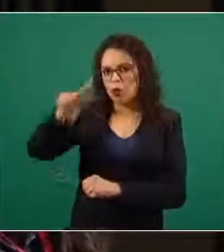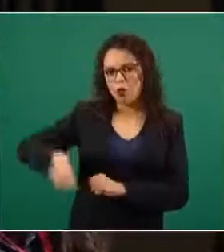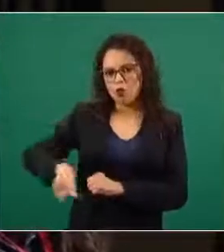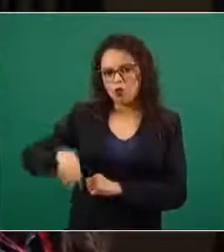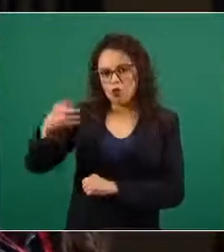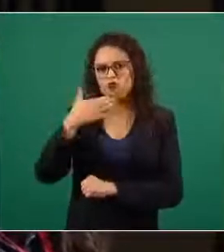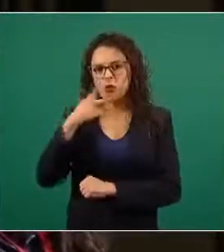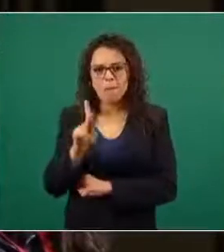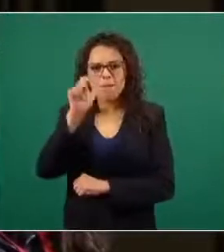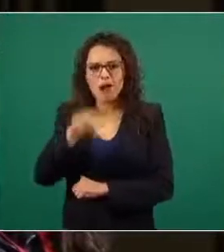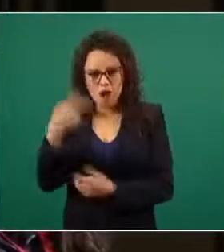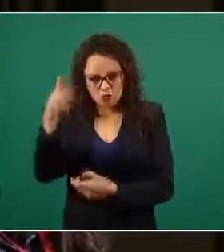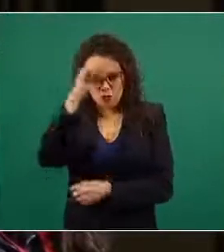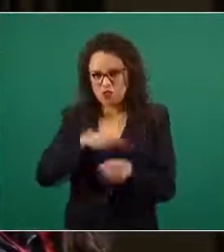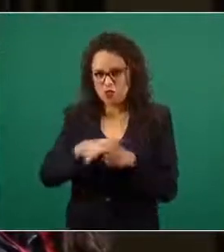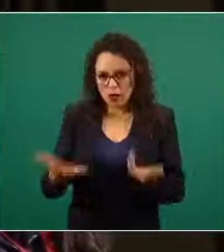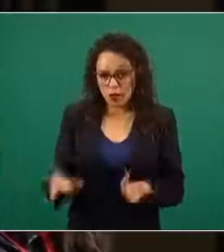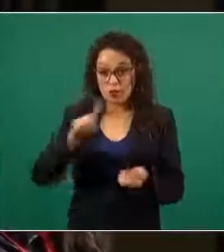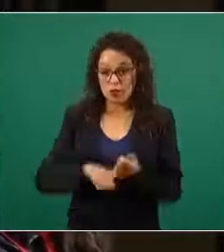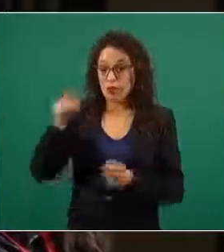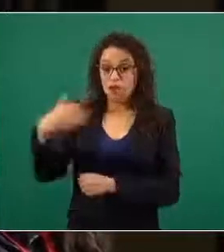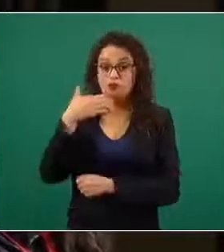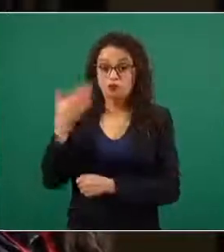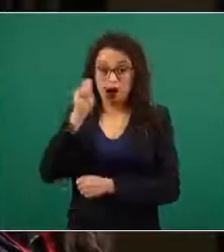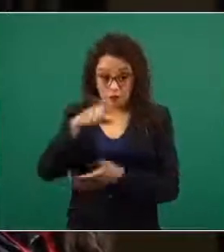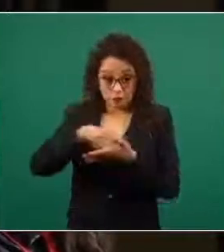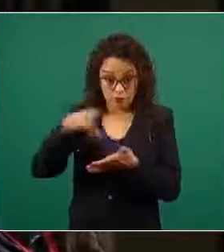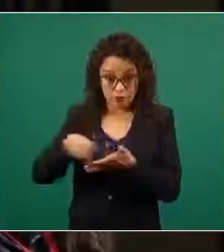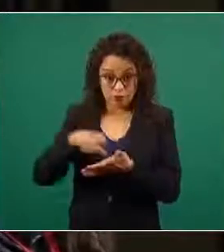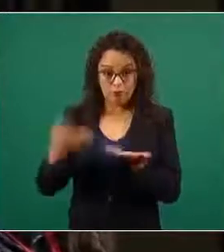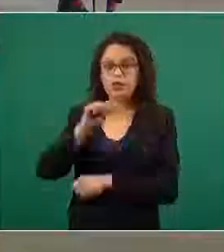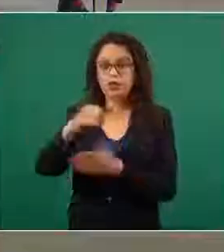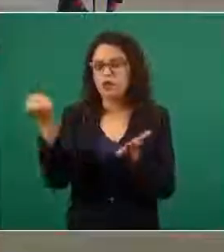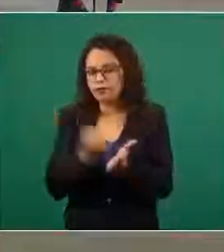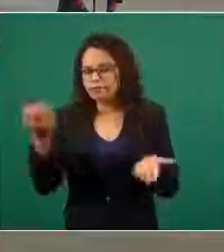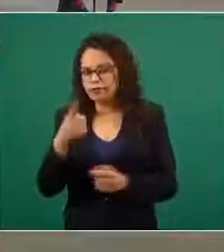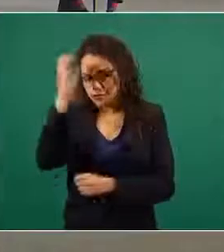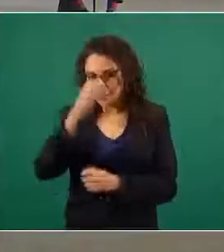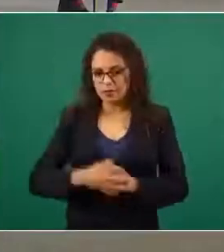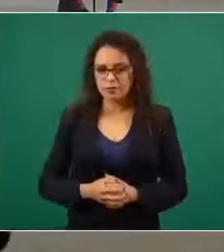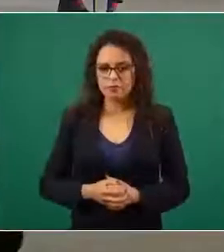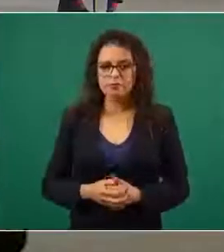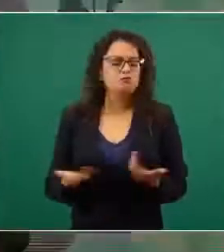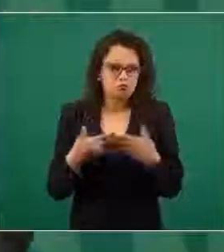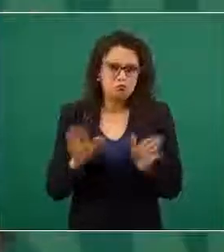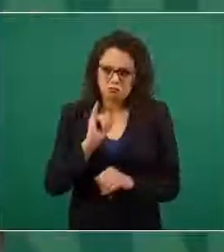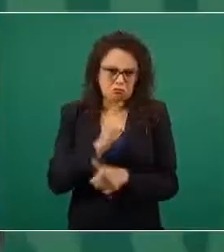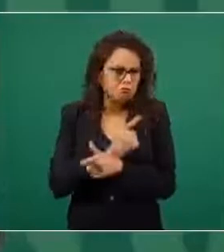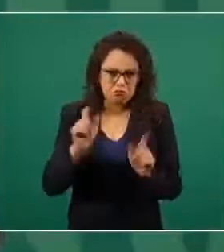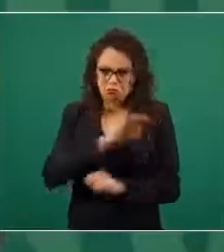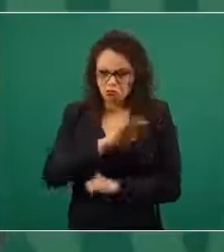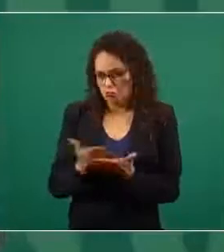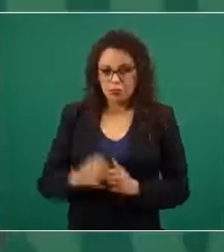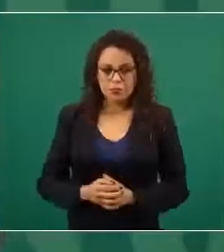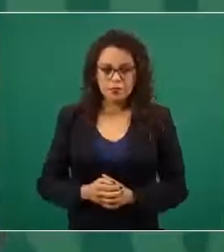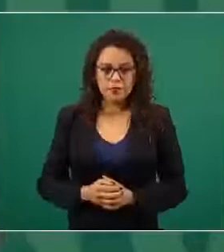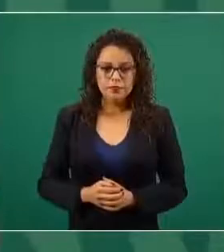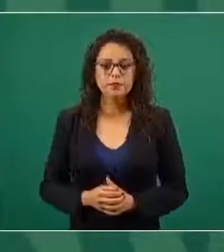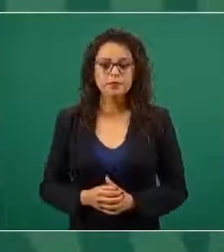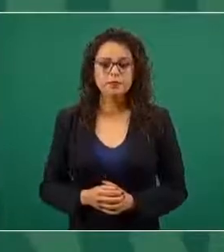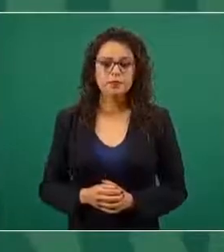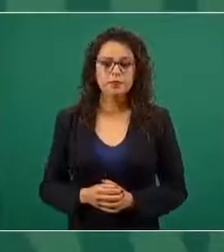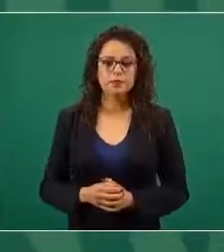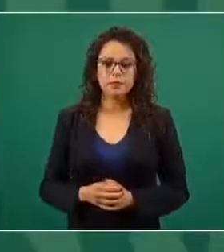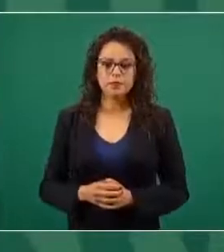si autorizará la COFEPRIS estas adquisiciones que proyecta hacer Sonora y cuándo se daría esa autorización? Pues se está abierto a eso.